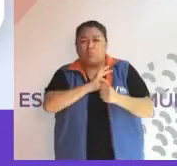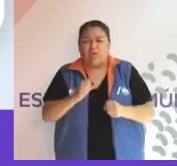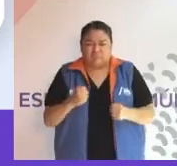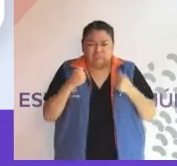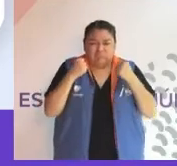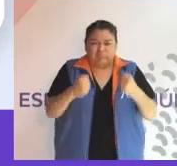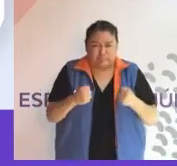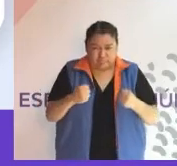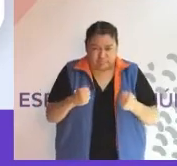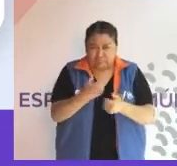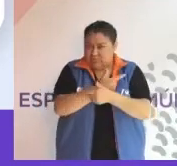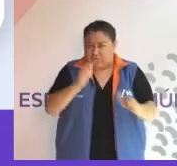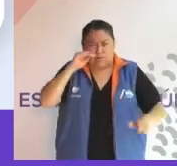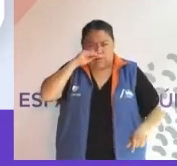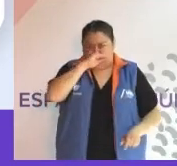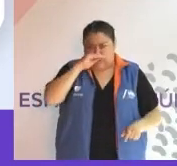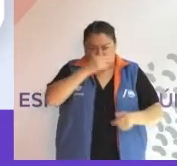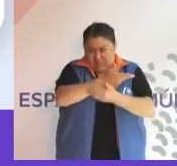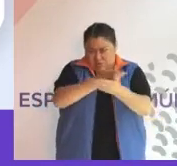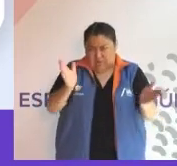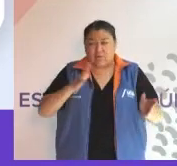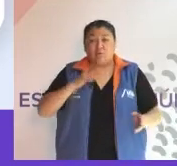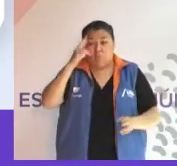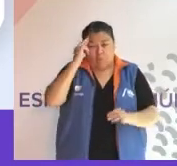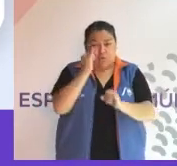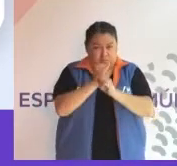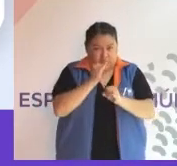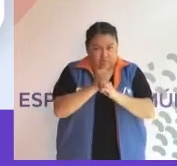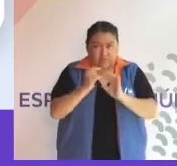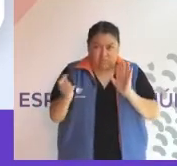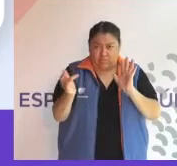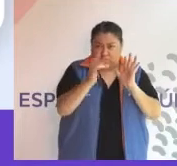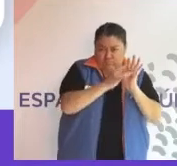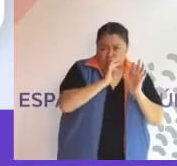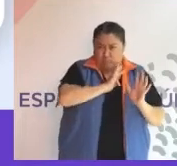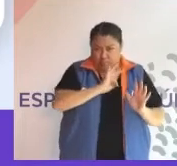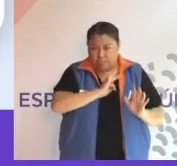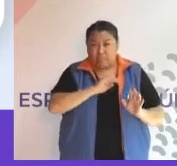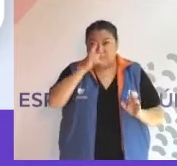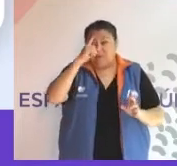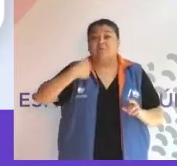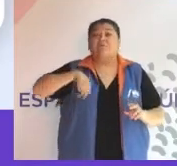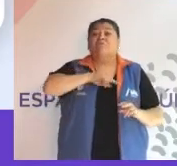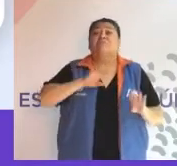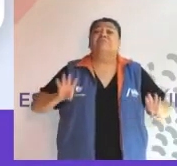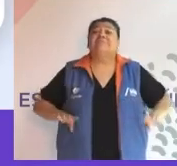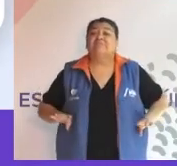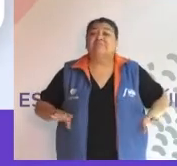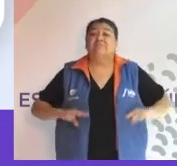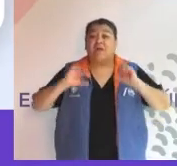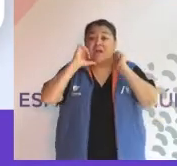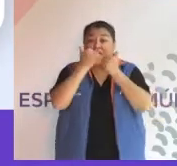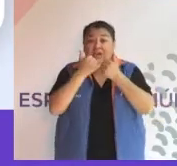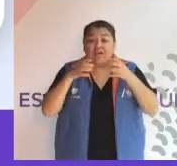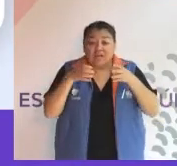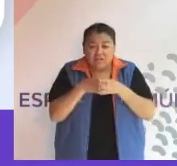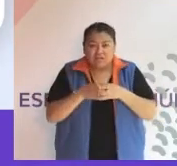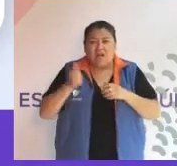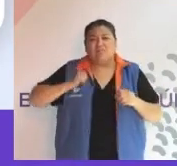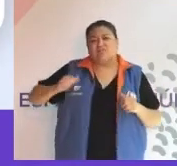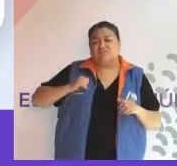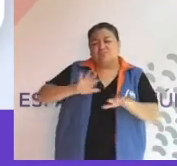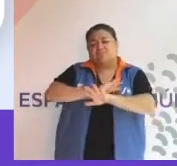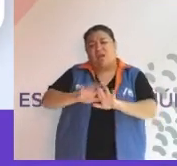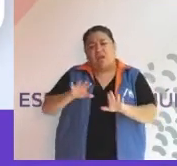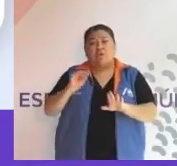puedan utilizar. Entonces, los invito a visitar en ese sentido, porque necesitamos cambiar. ¿No? Necesitamos desaquilosarnos,